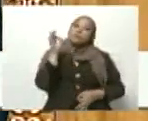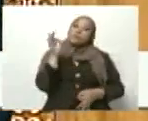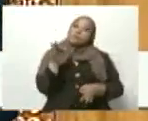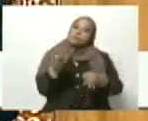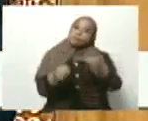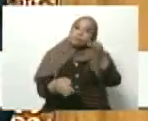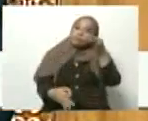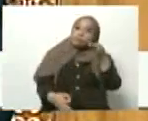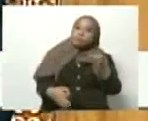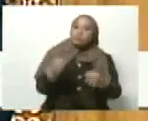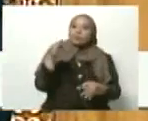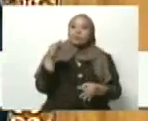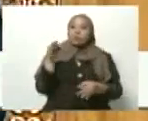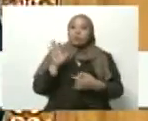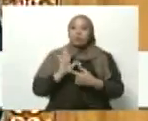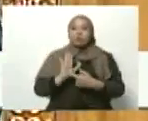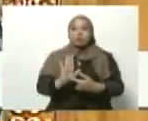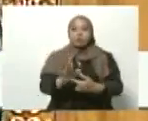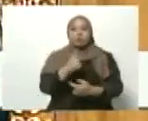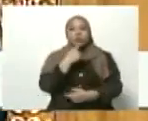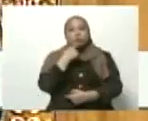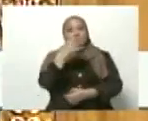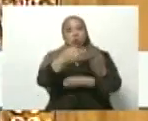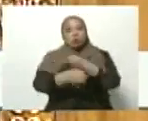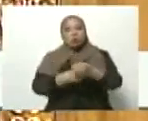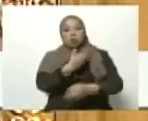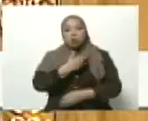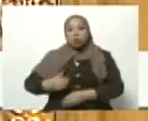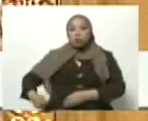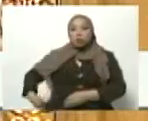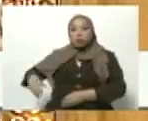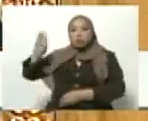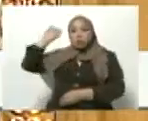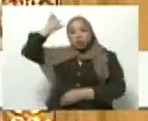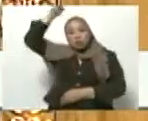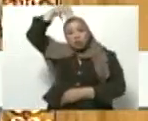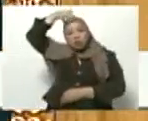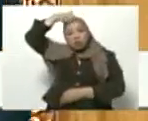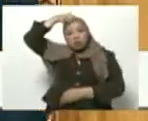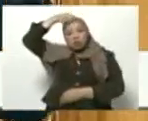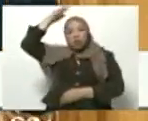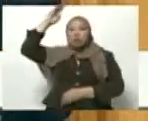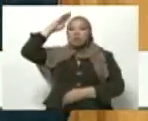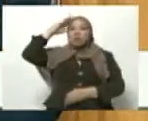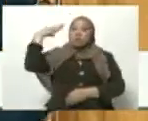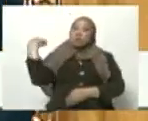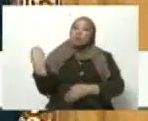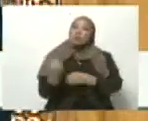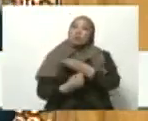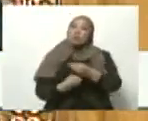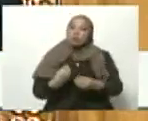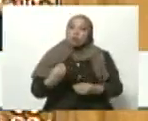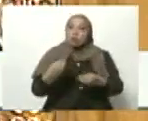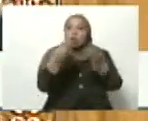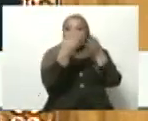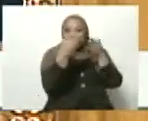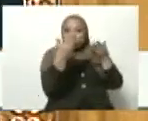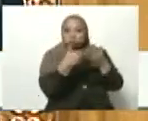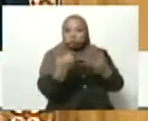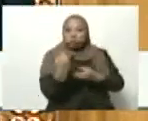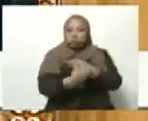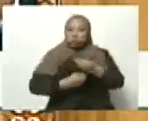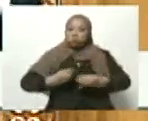mira, le dice al presidente Trump, mire, presidente Trump, yo no estoy negándome el ataque militar, mire todo lo que estoy haciendo, y hace una lista. Yo